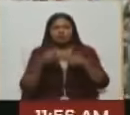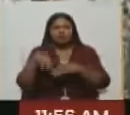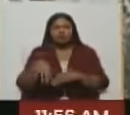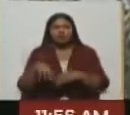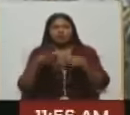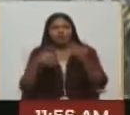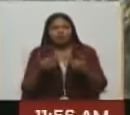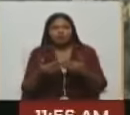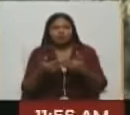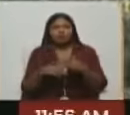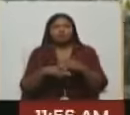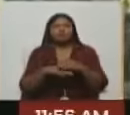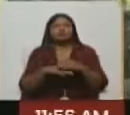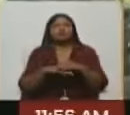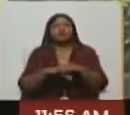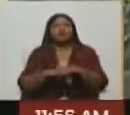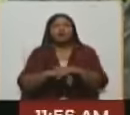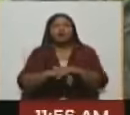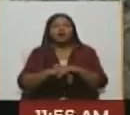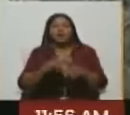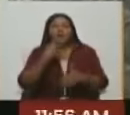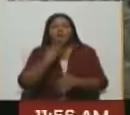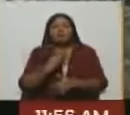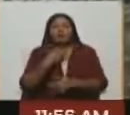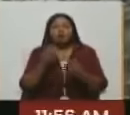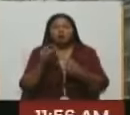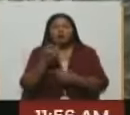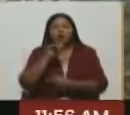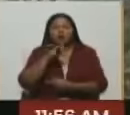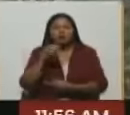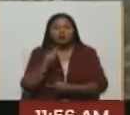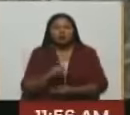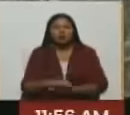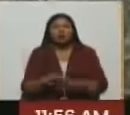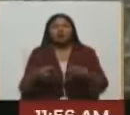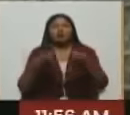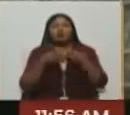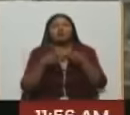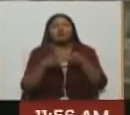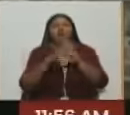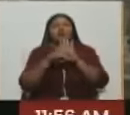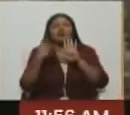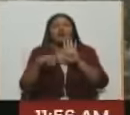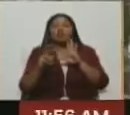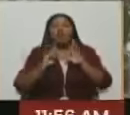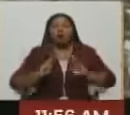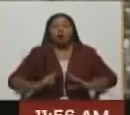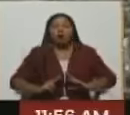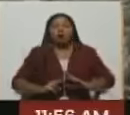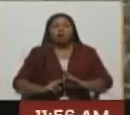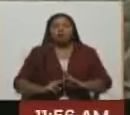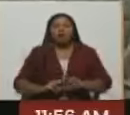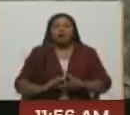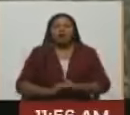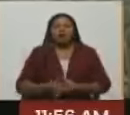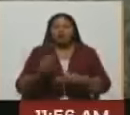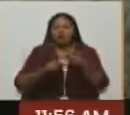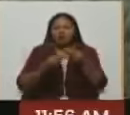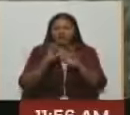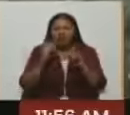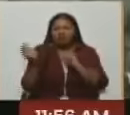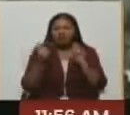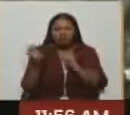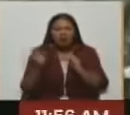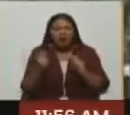sionista de Israel con Gaza. ¿Por qué el Comité de Derechos Humanos de Ginebra y la CPI y todos los demás no hacen los debates